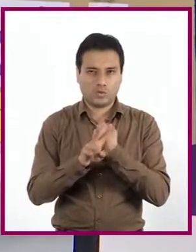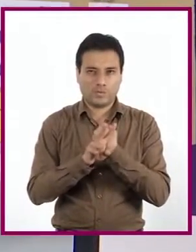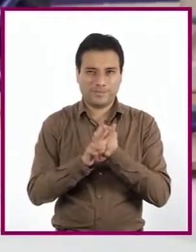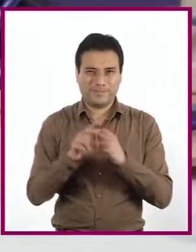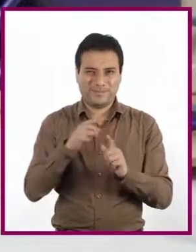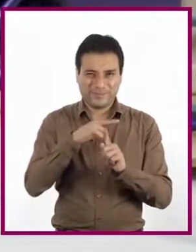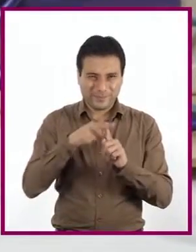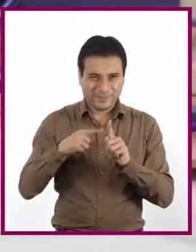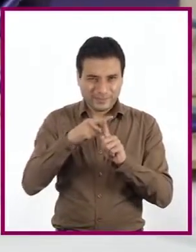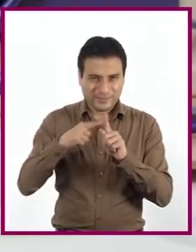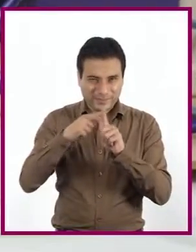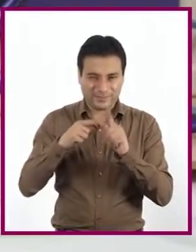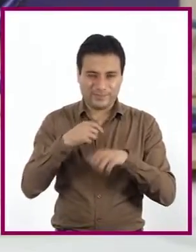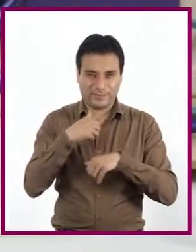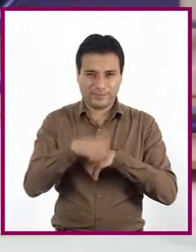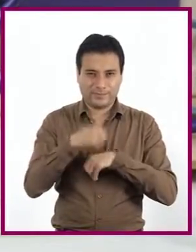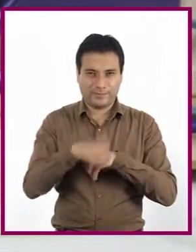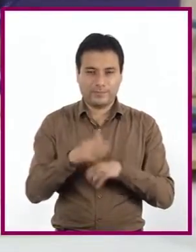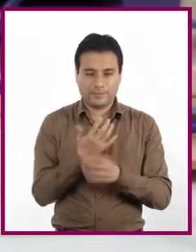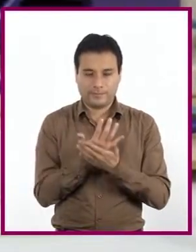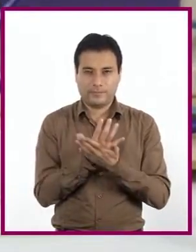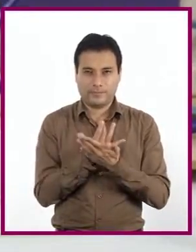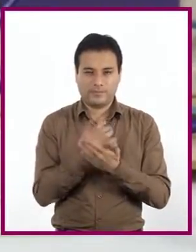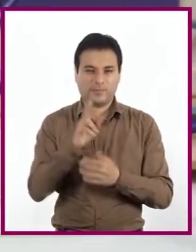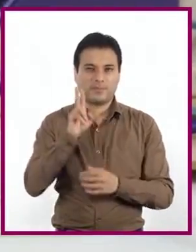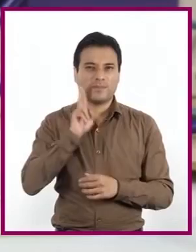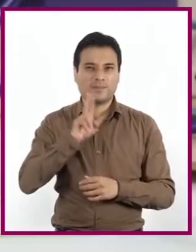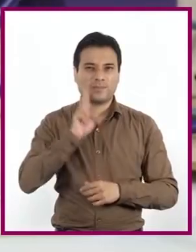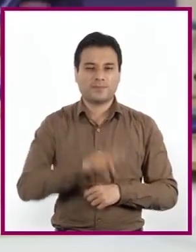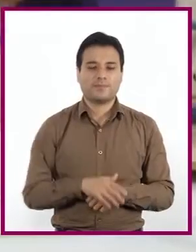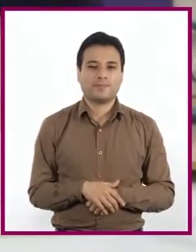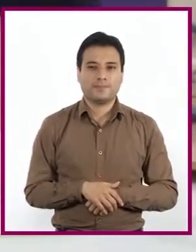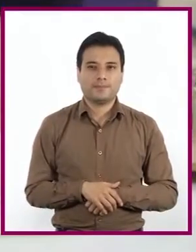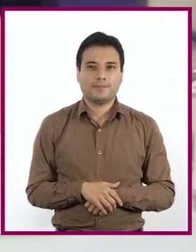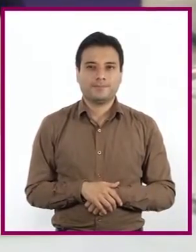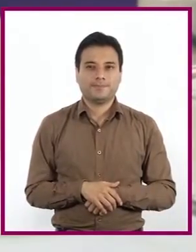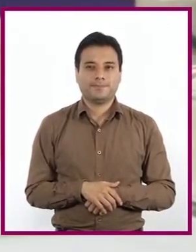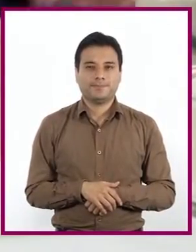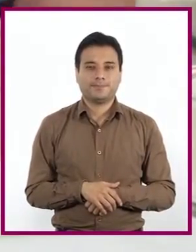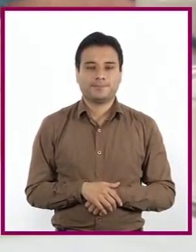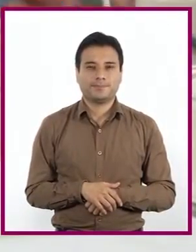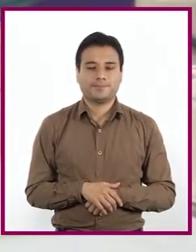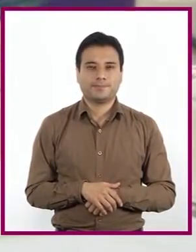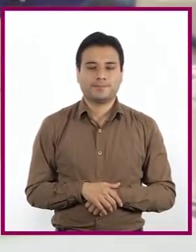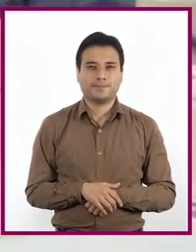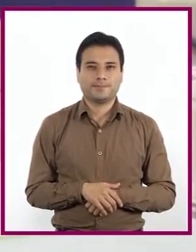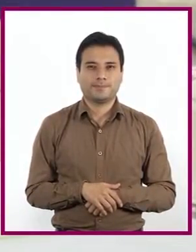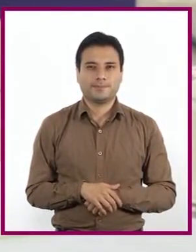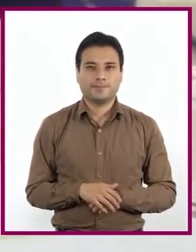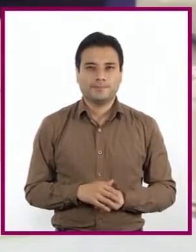precipitados. Vamos a esperar la reacción mientras voy a mover esto.